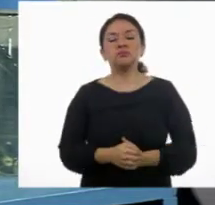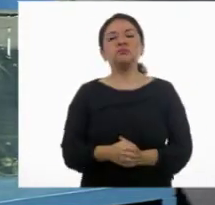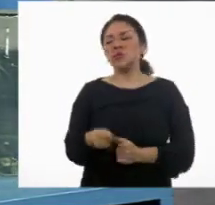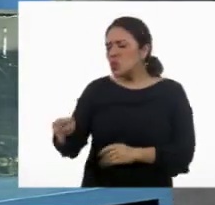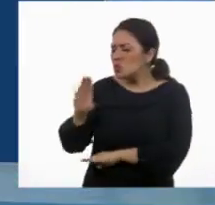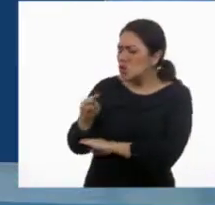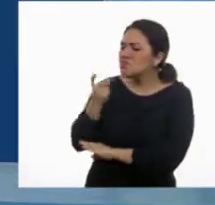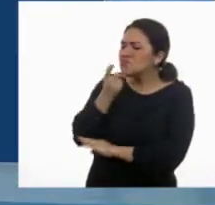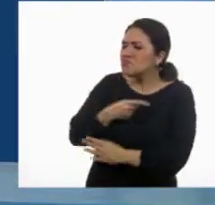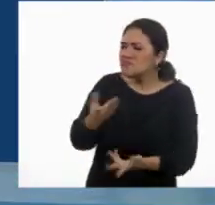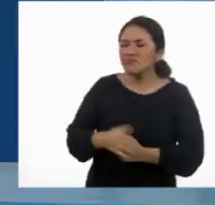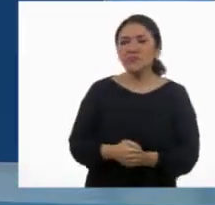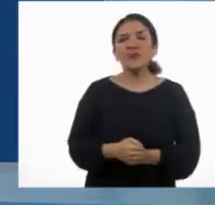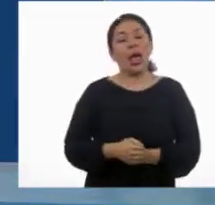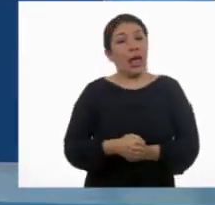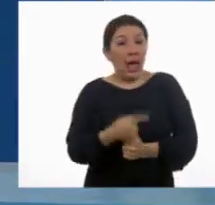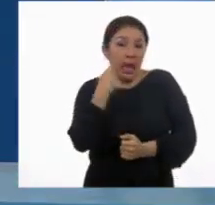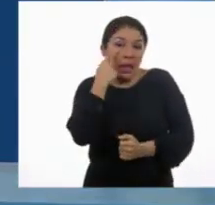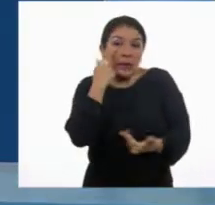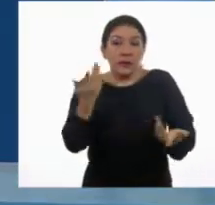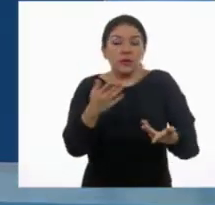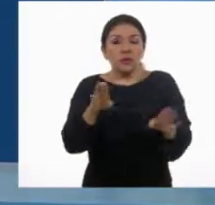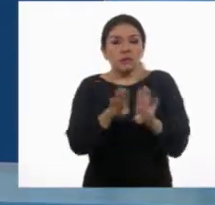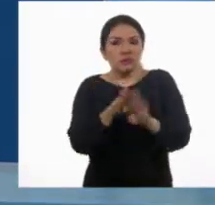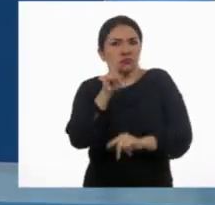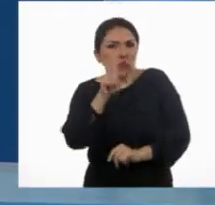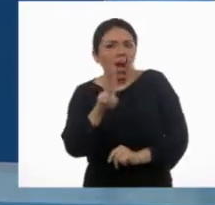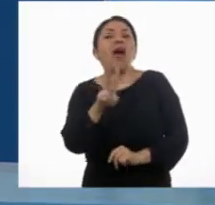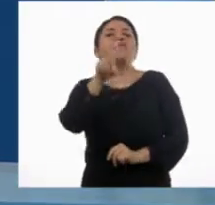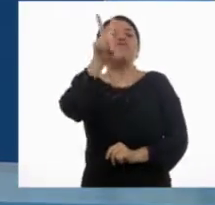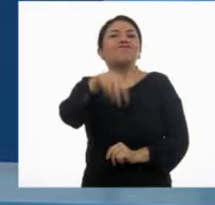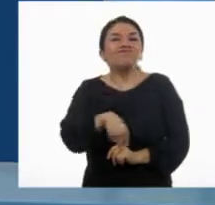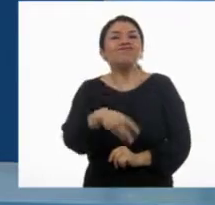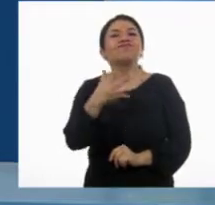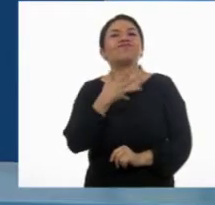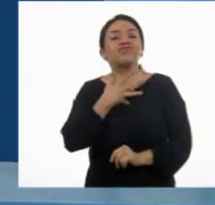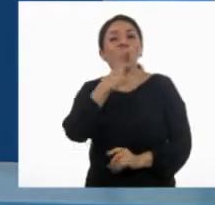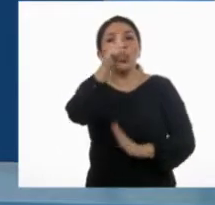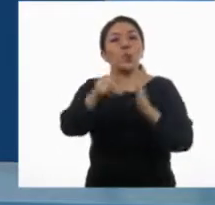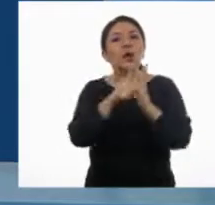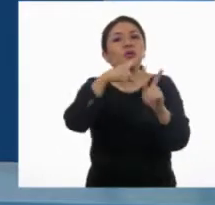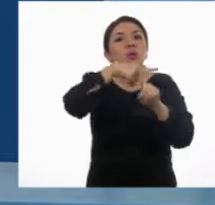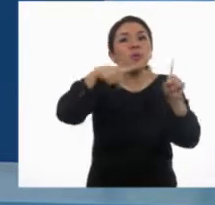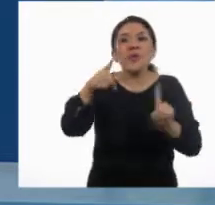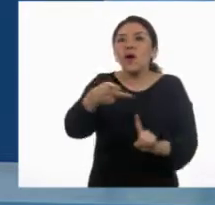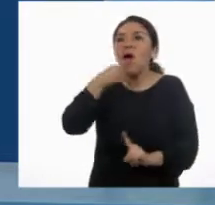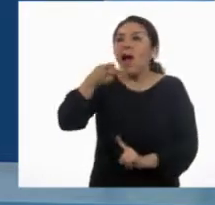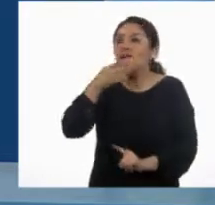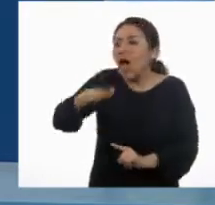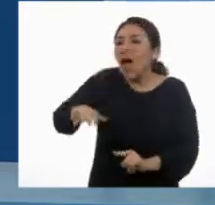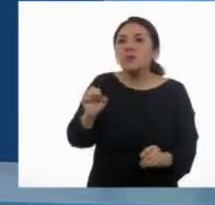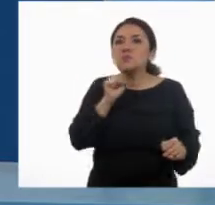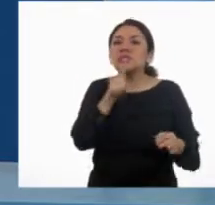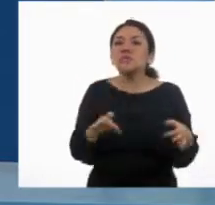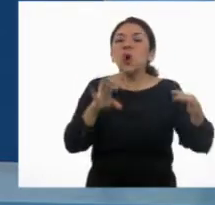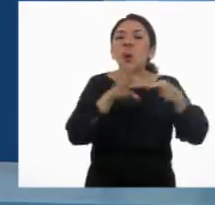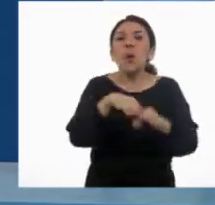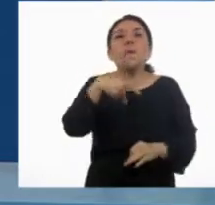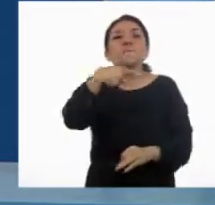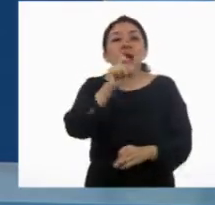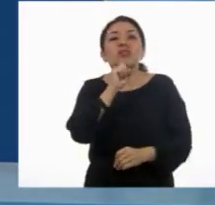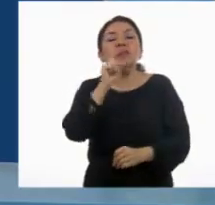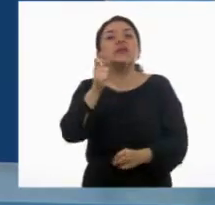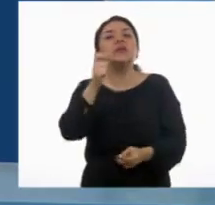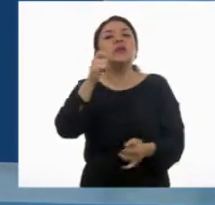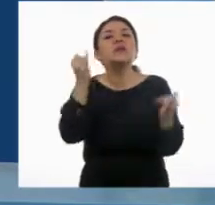Ton? Entonces, es verdad porque es de litro y medio como tú dices, pero también son